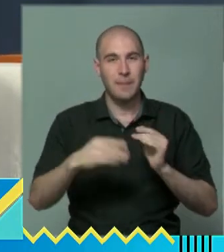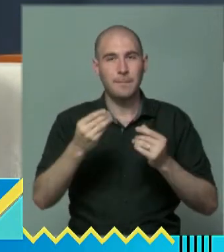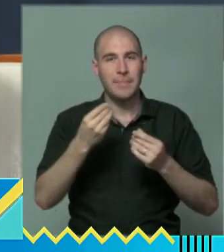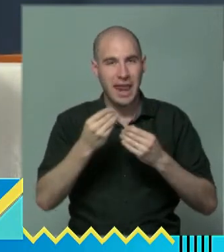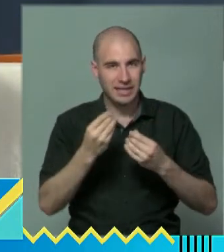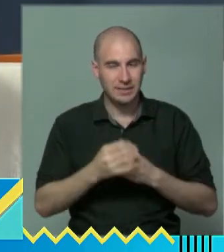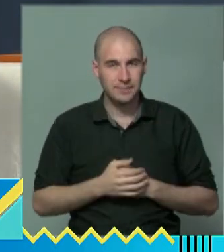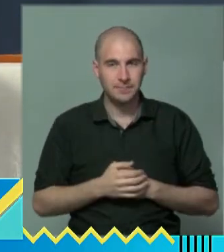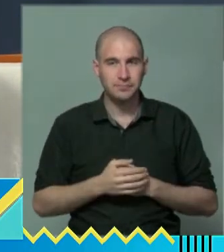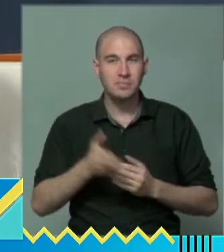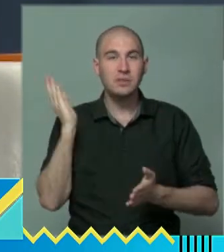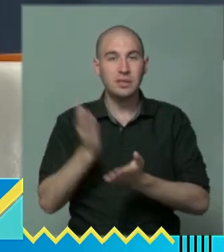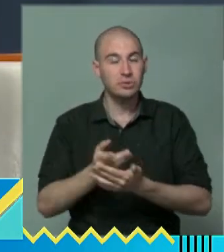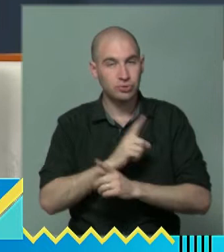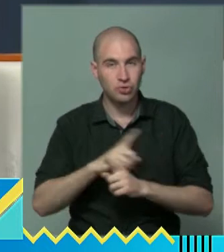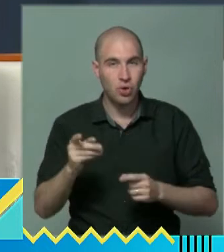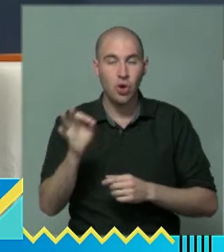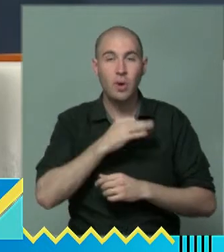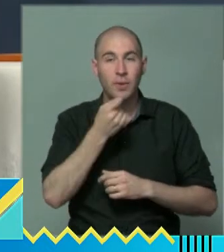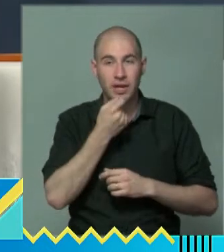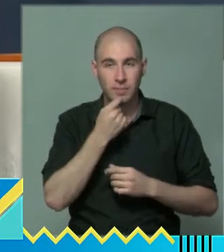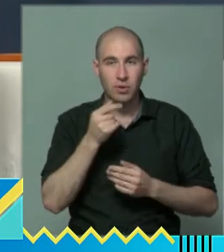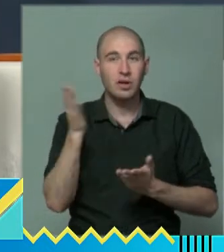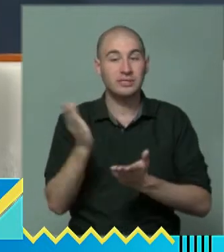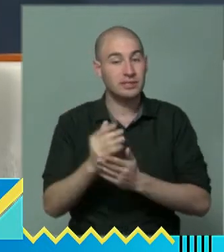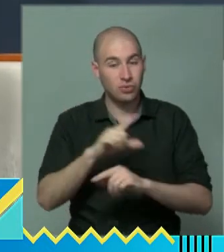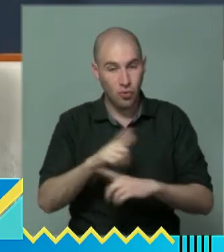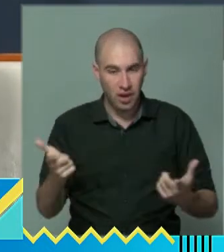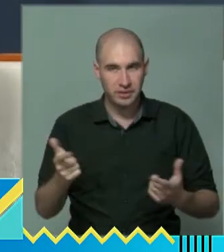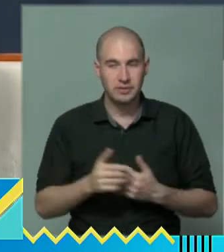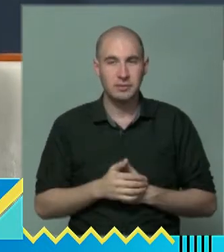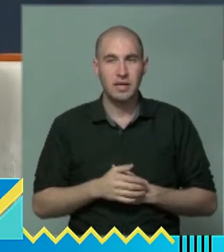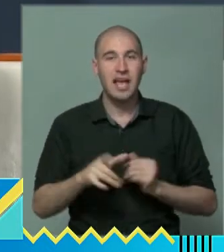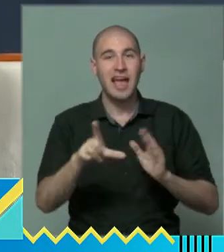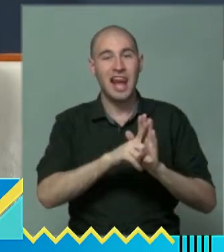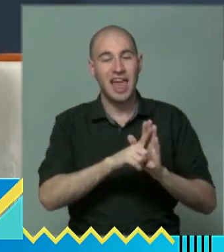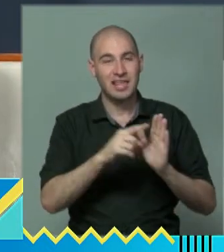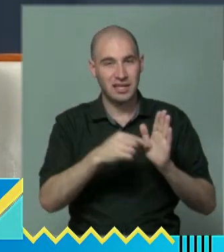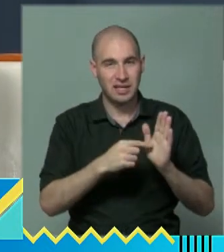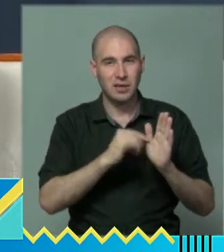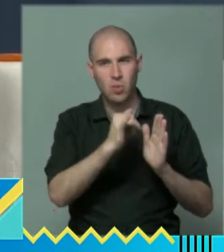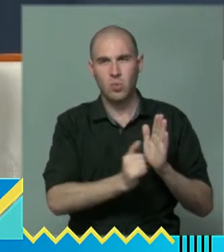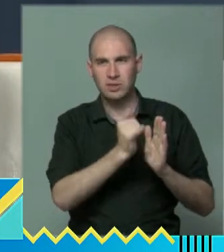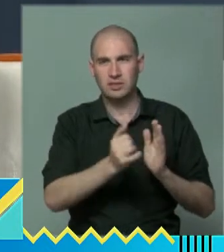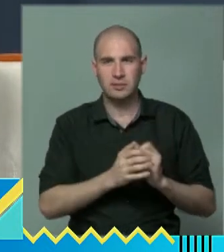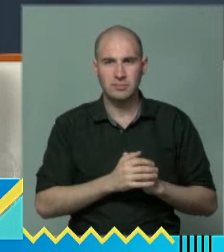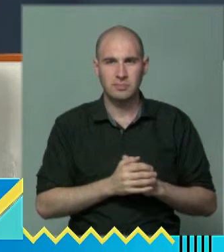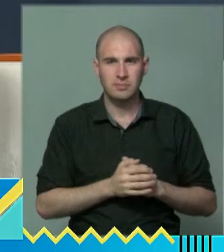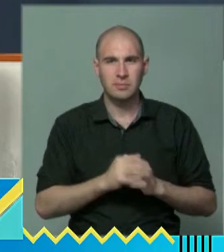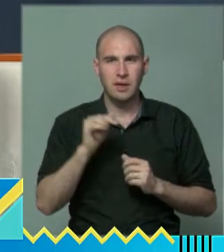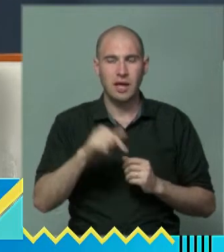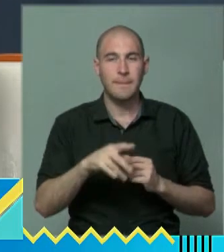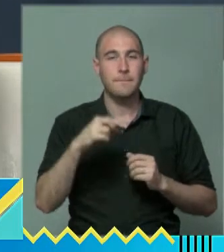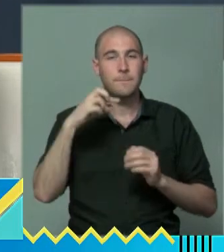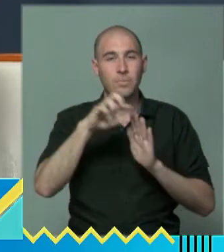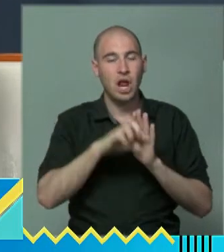evitar la sanción y para quedar incluso exenta de pena, es algo que la ley la llama, que es adoptar